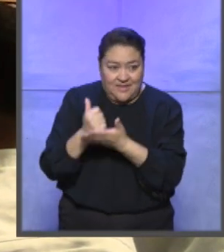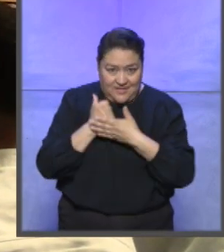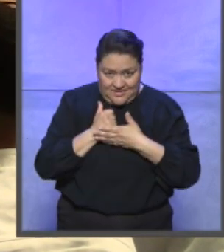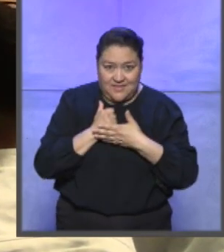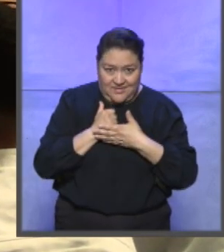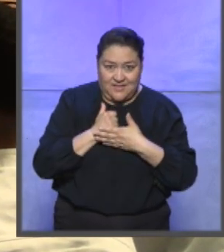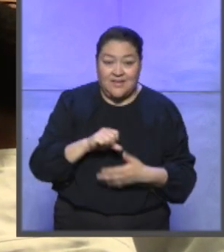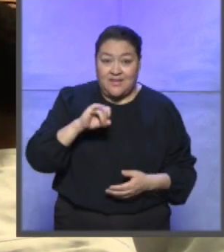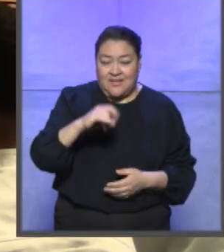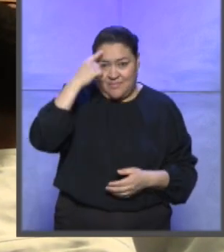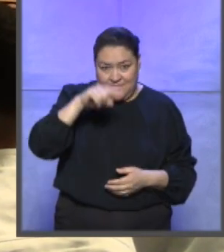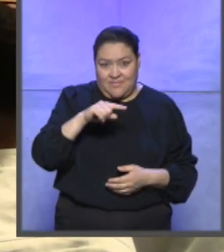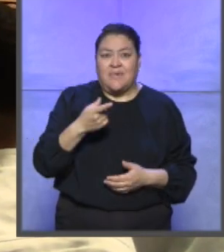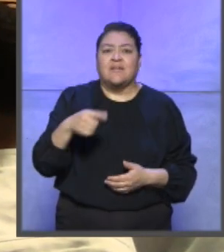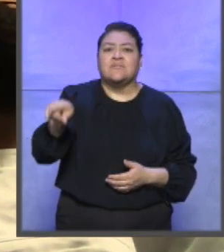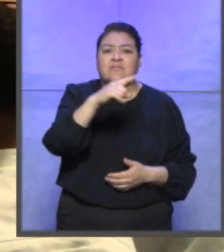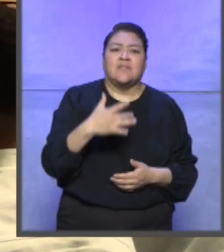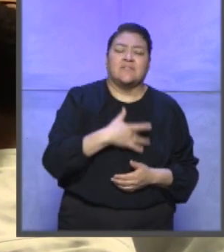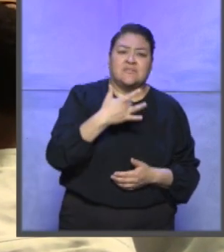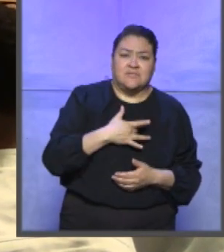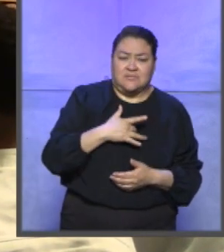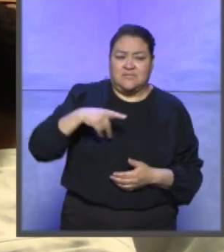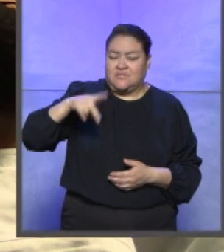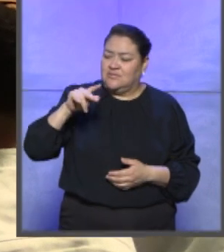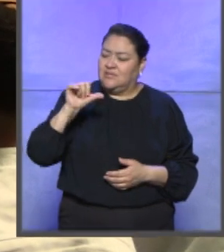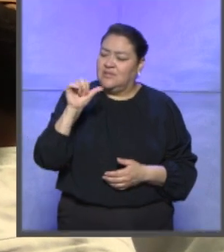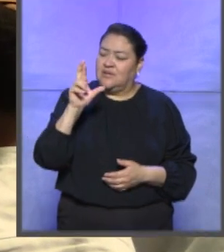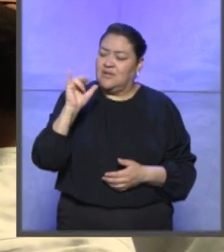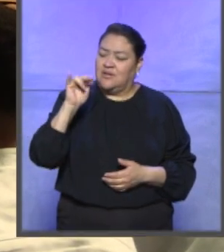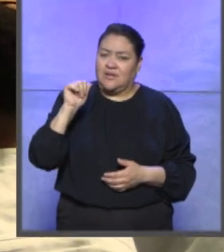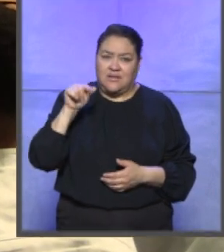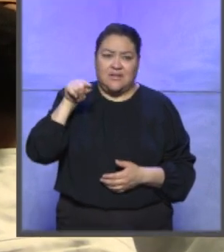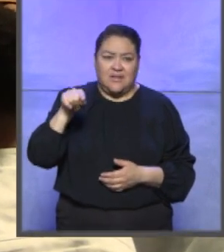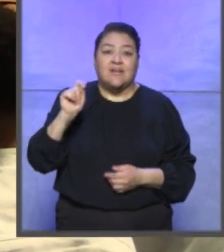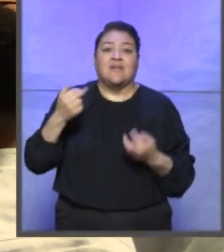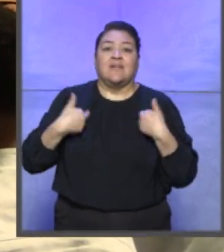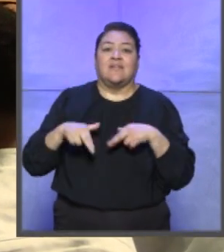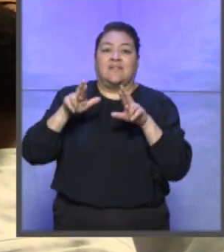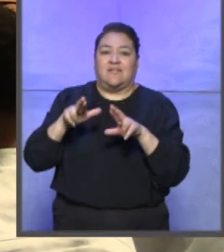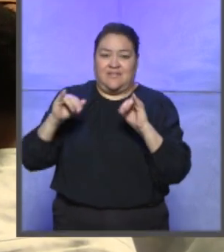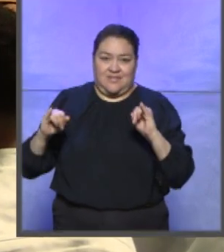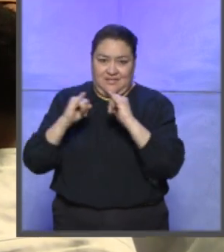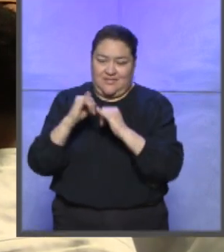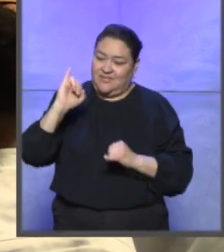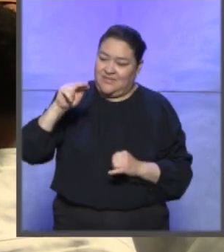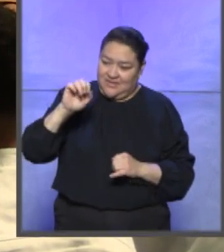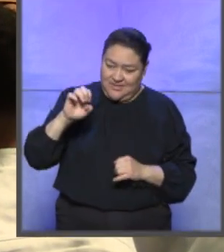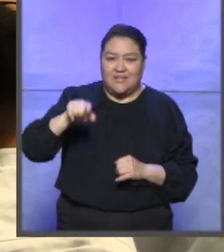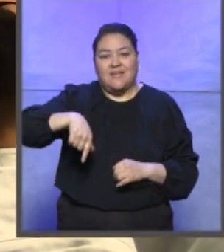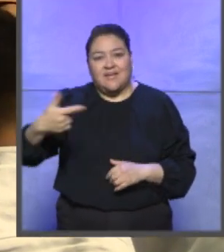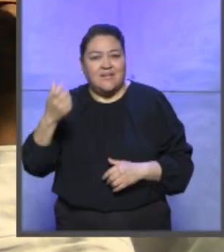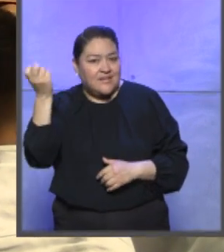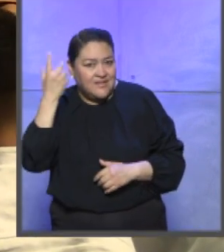acompañarnos. Y a todos los que, a Daisy Karina Cruz Carballo, que vienen en representación del Distrito Nacional Electoral,